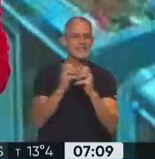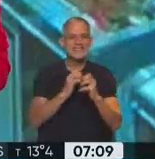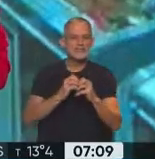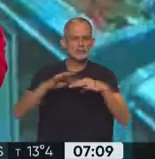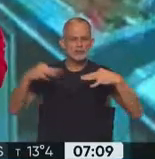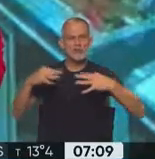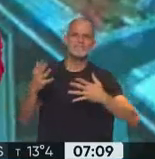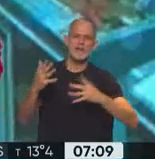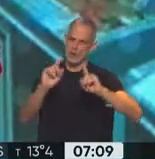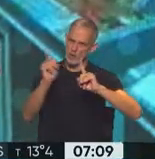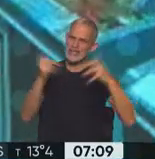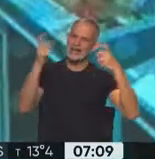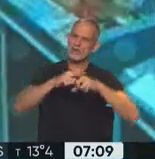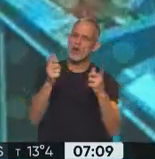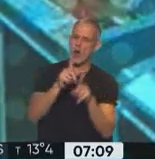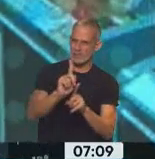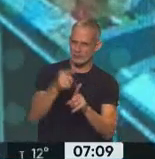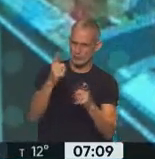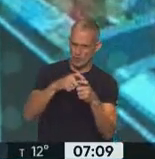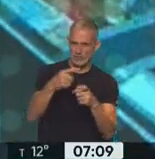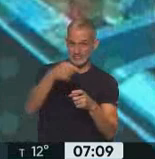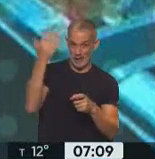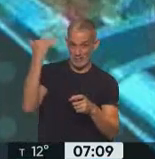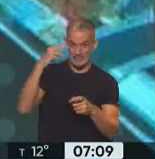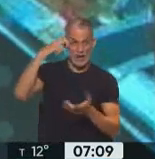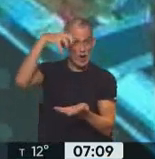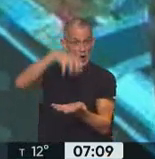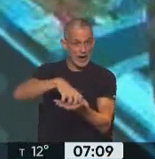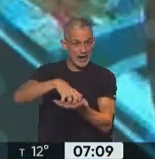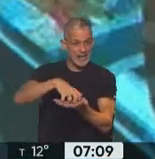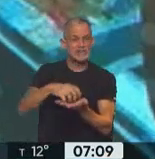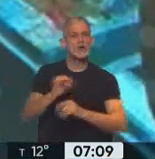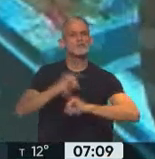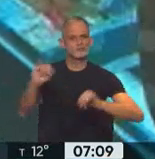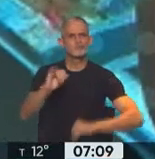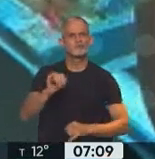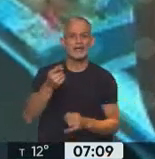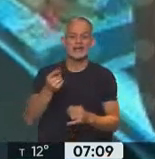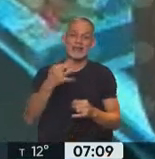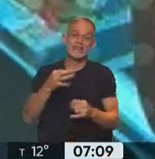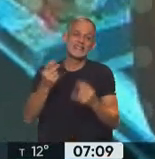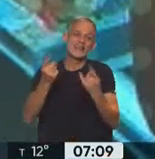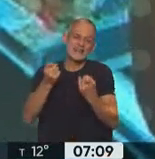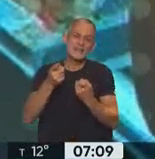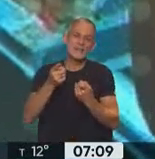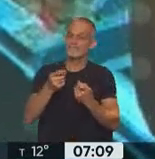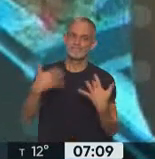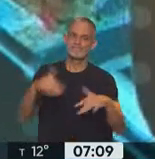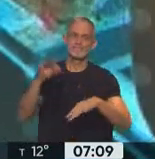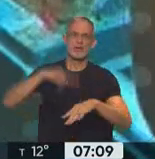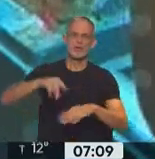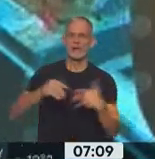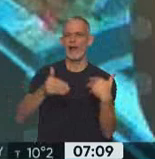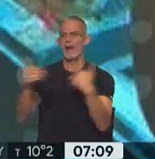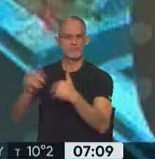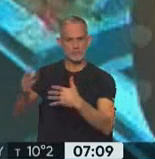sesión, en realidad había sido reunión de comisiones también de la semana pasada en el Congreso Nacional, advirtiendo que era necesario adelantar esto y